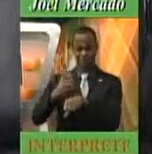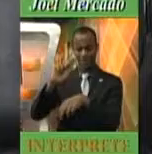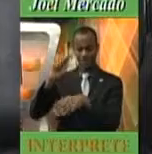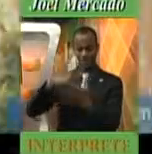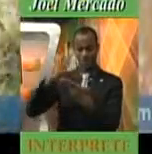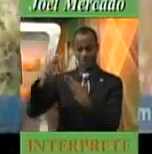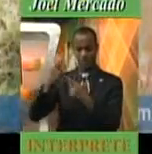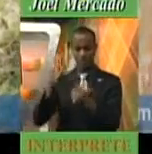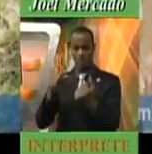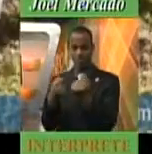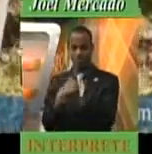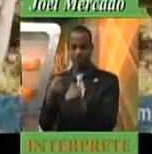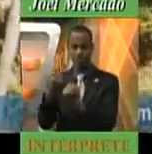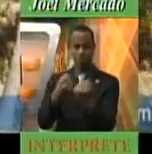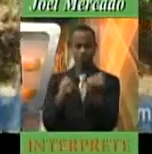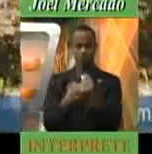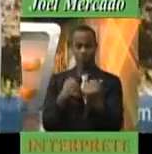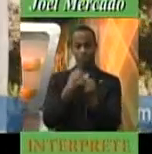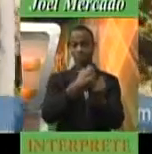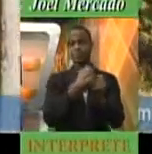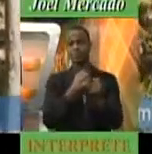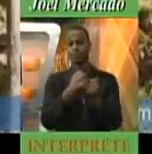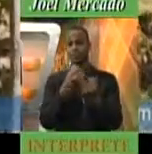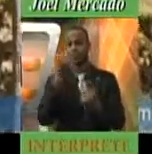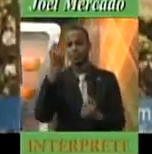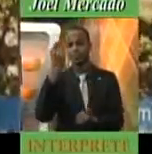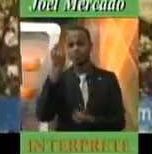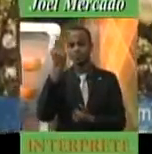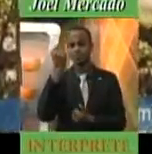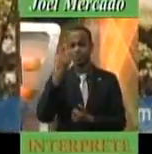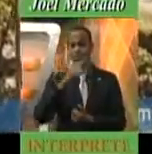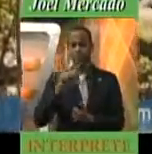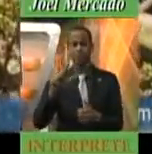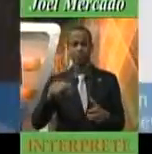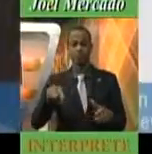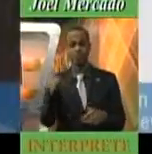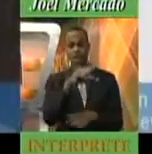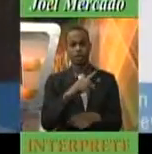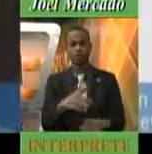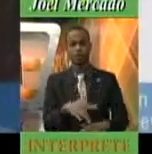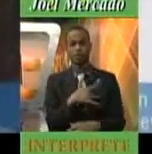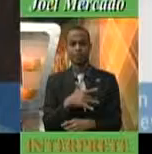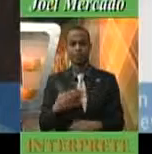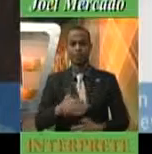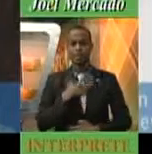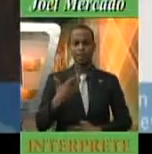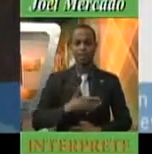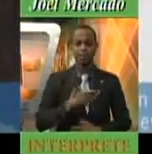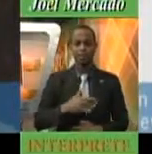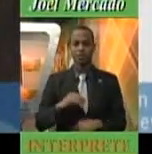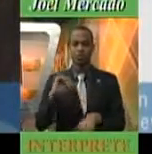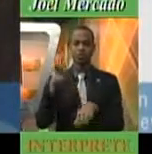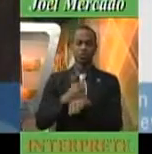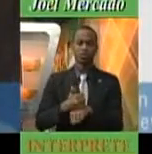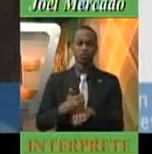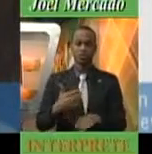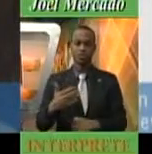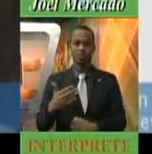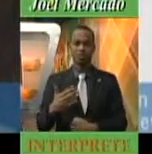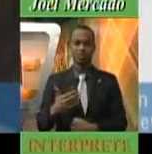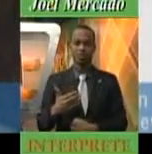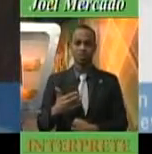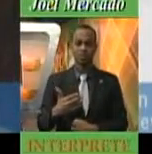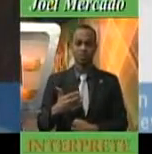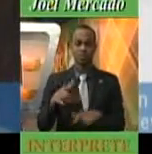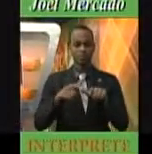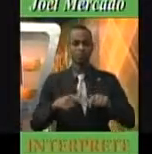de desarrollo con base comunitaria, pero de una perspectiva de la alegría, de acompañar a la gente, de construir esa agenda